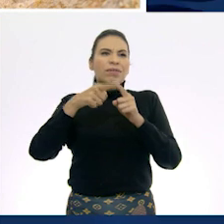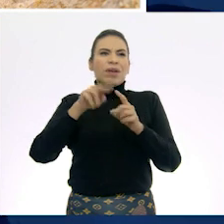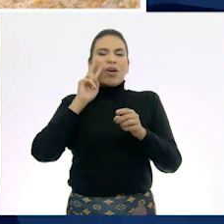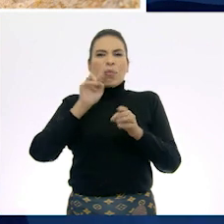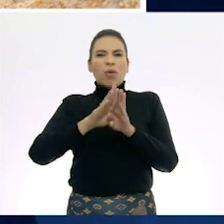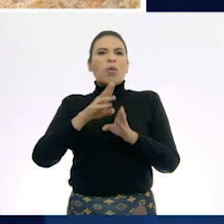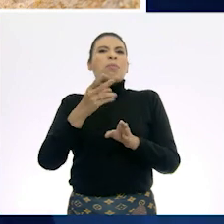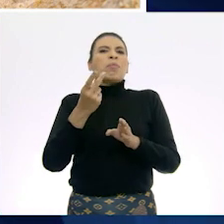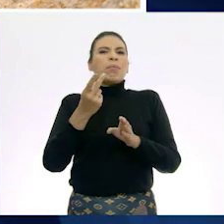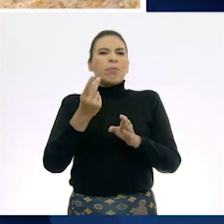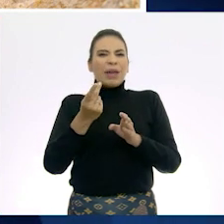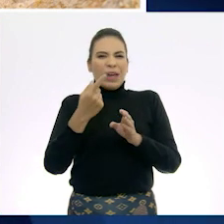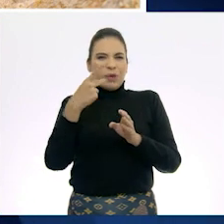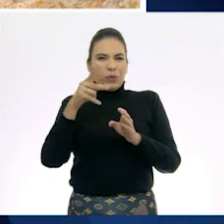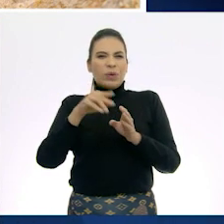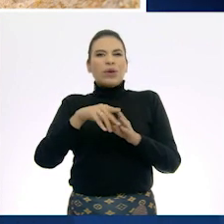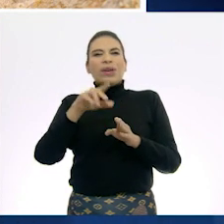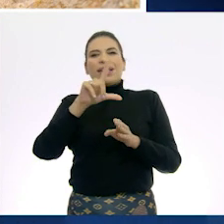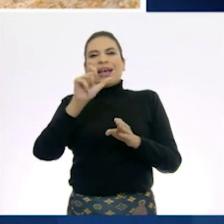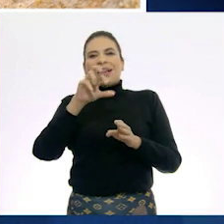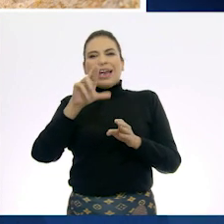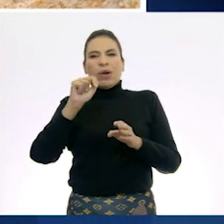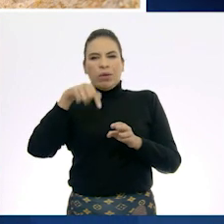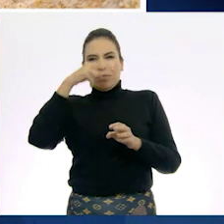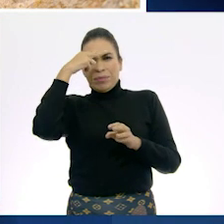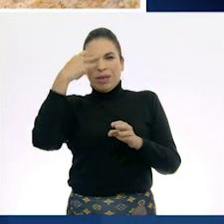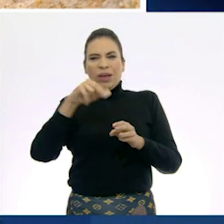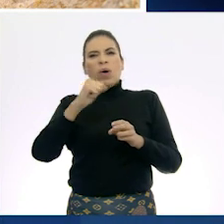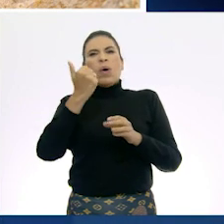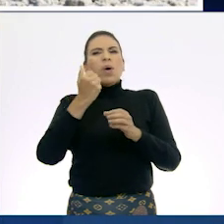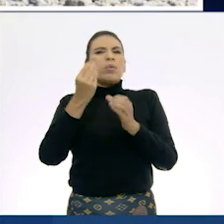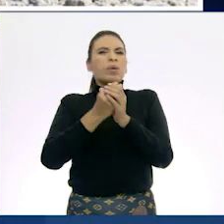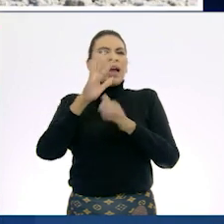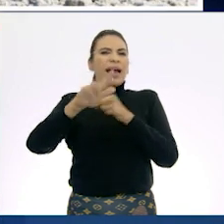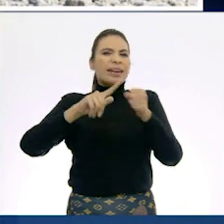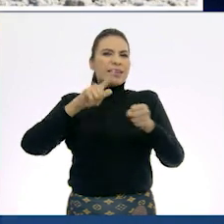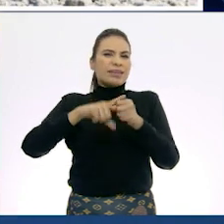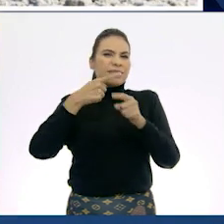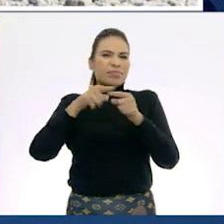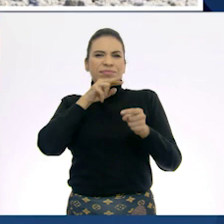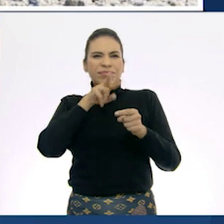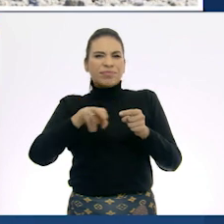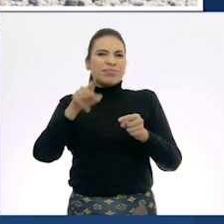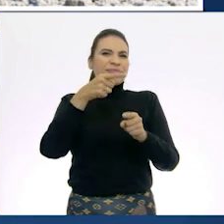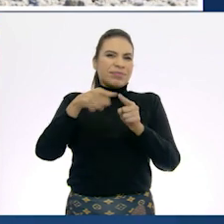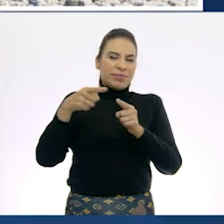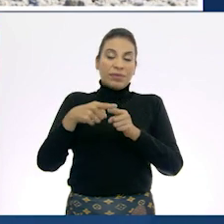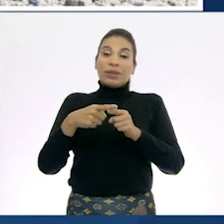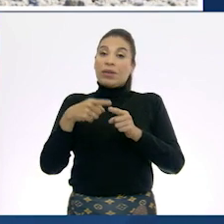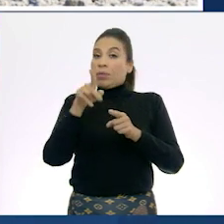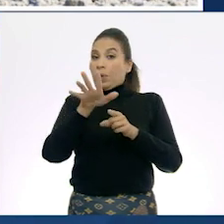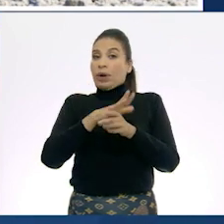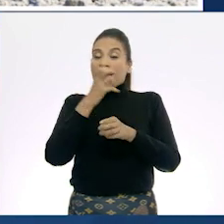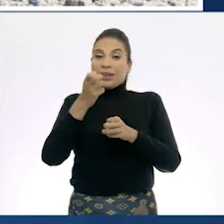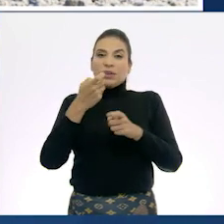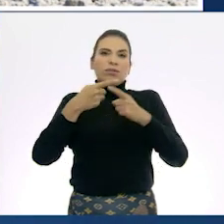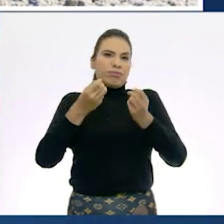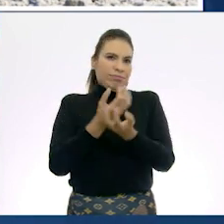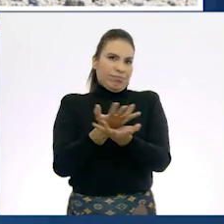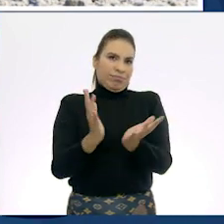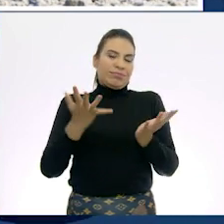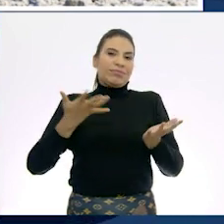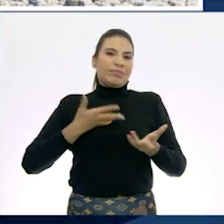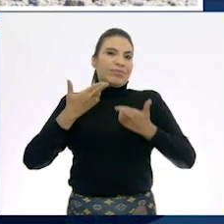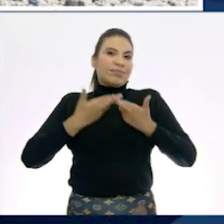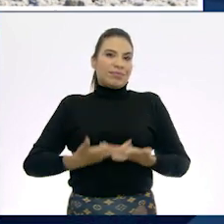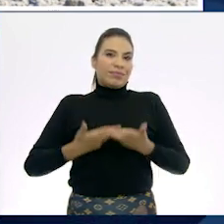llanero mexicano, el lagarto, Alicante. Entonces, esto junto a la diversidad que